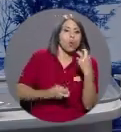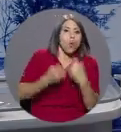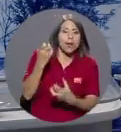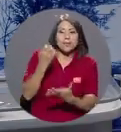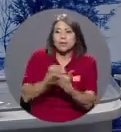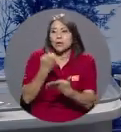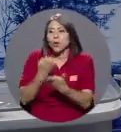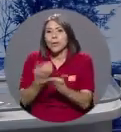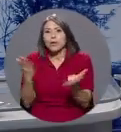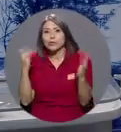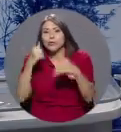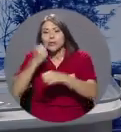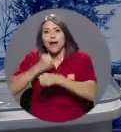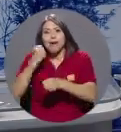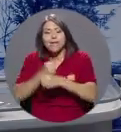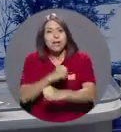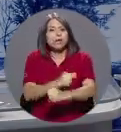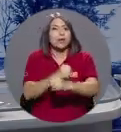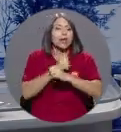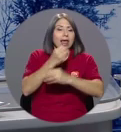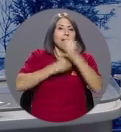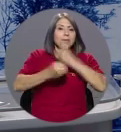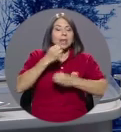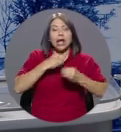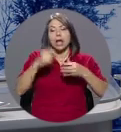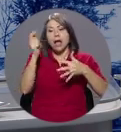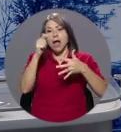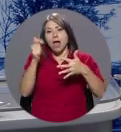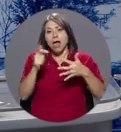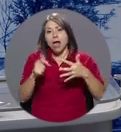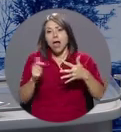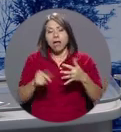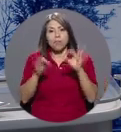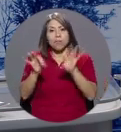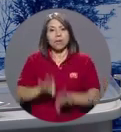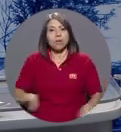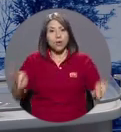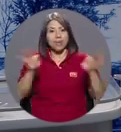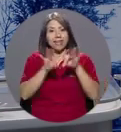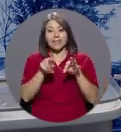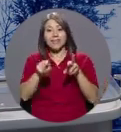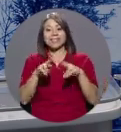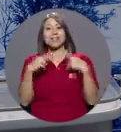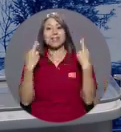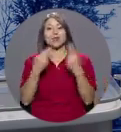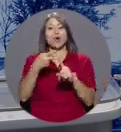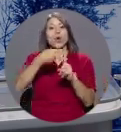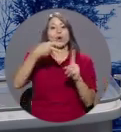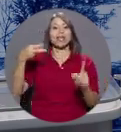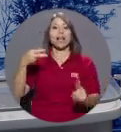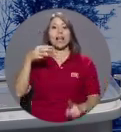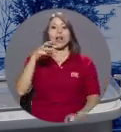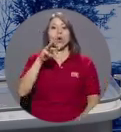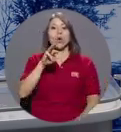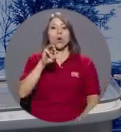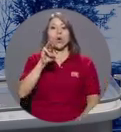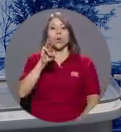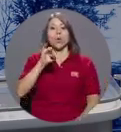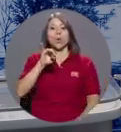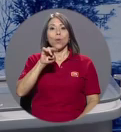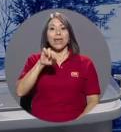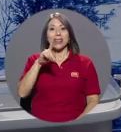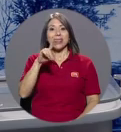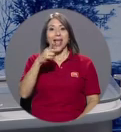seguridad alimentaria, etcétera. Entonces nos parece que es muy, muy importante. Esta reunión se va a realizar en el Hotel Wyndham, en el centro